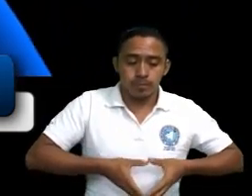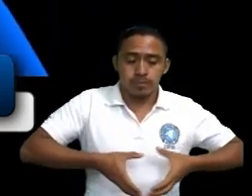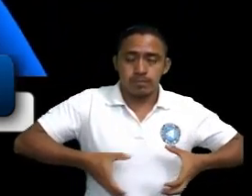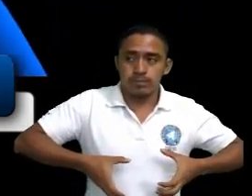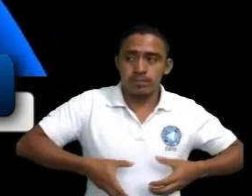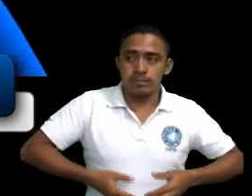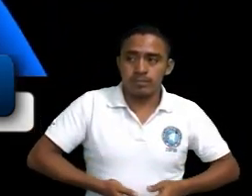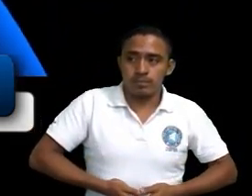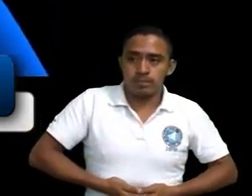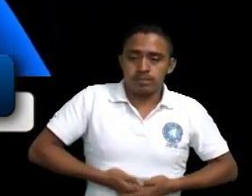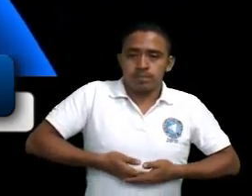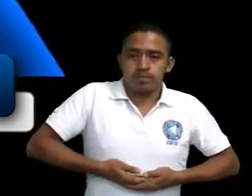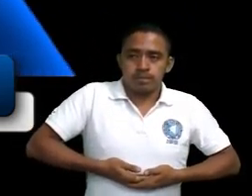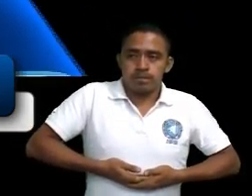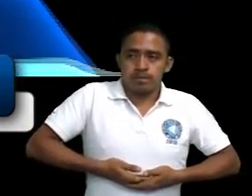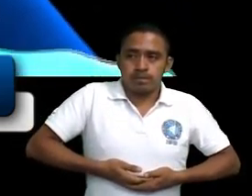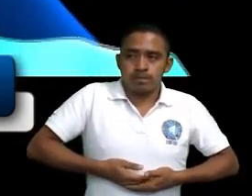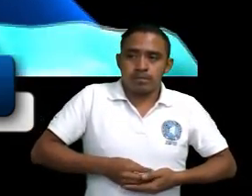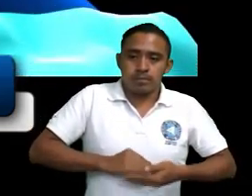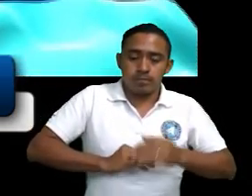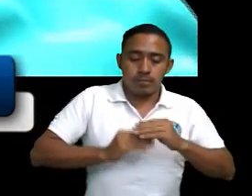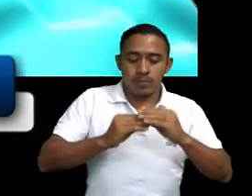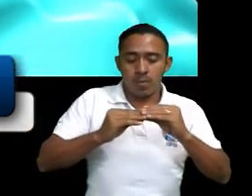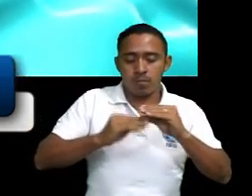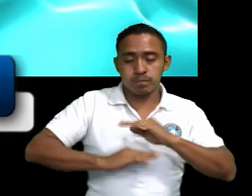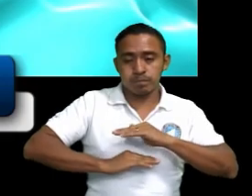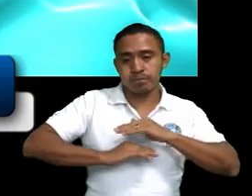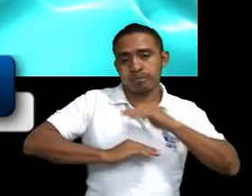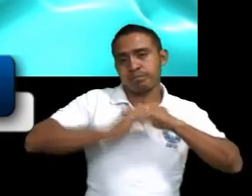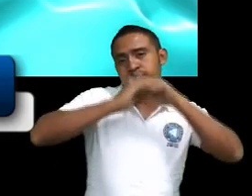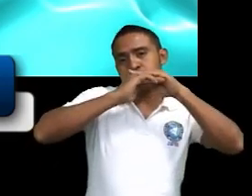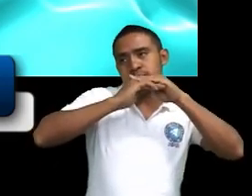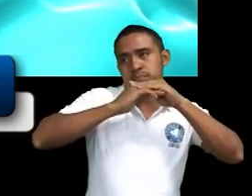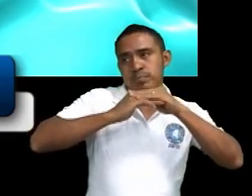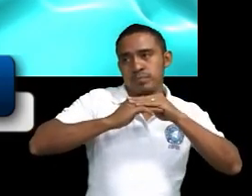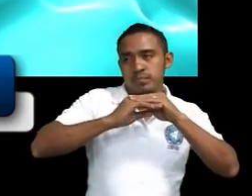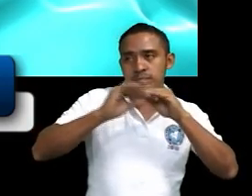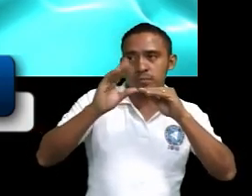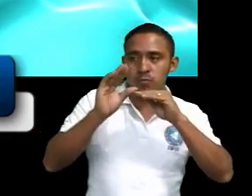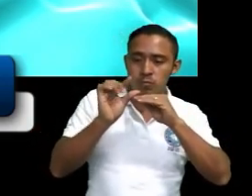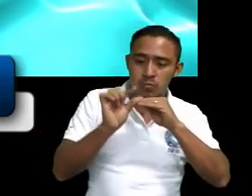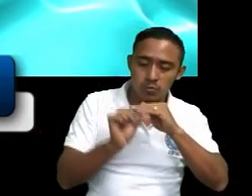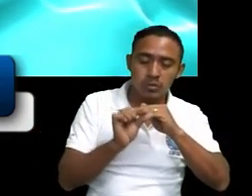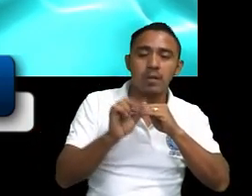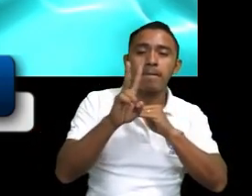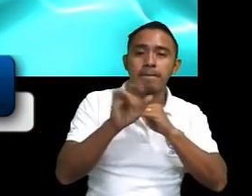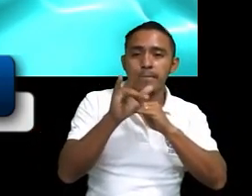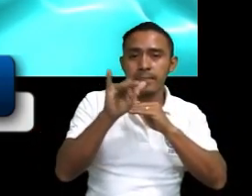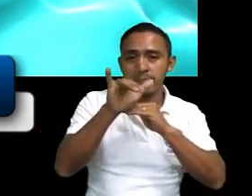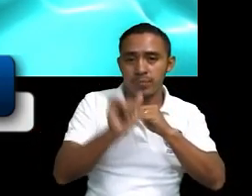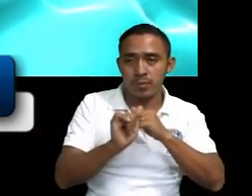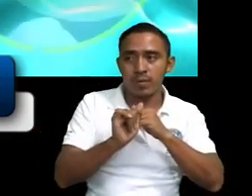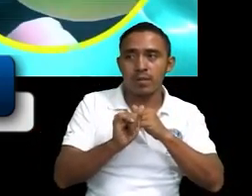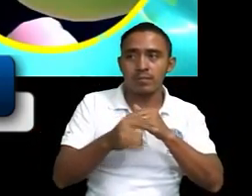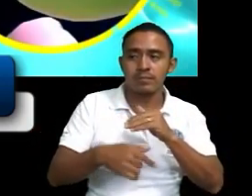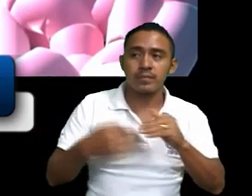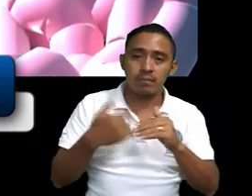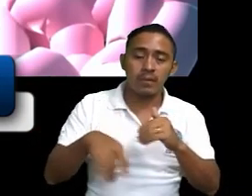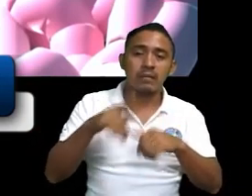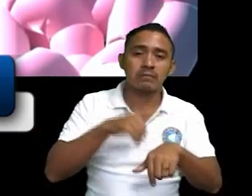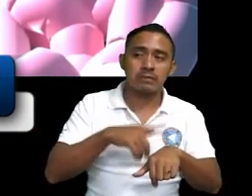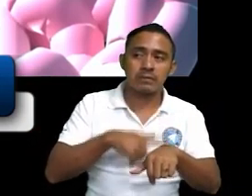van ascendiendo, comprimen los otros órganos, se disminuye la capacidad de la vesícula de contraer, pasa más